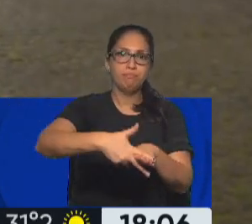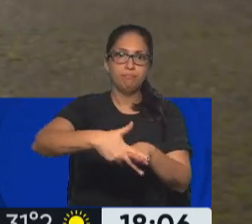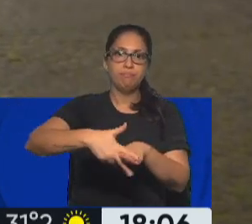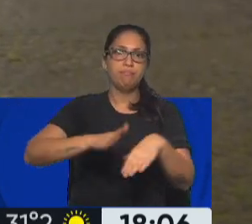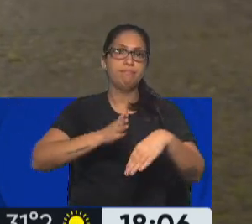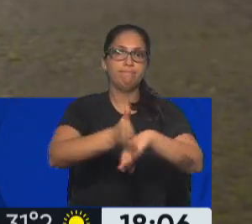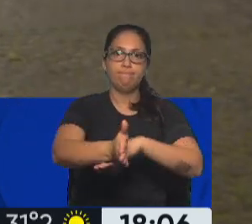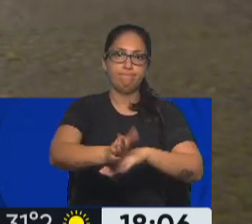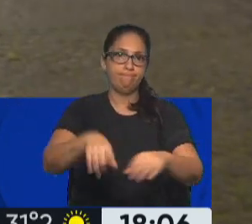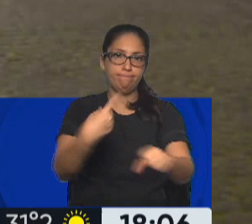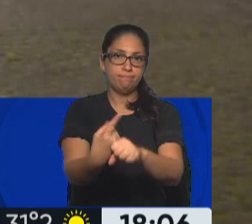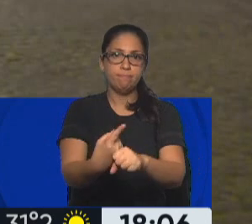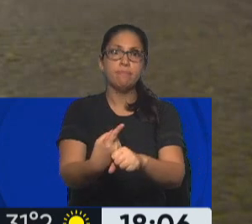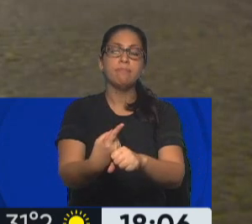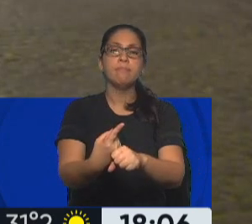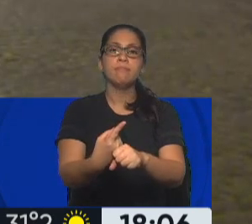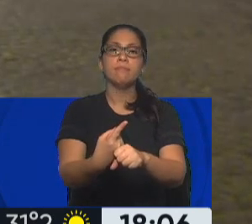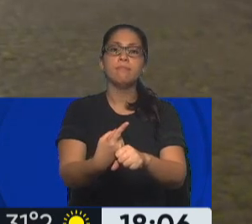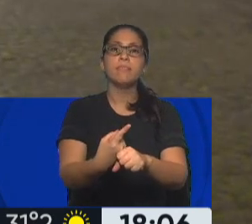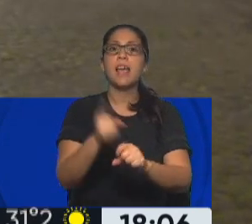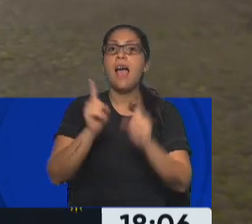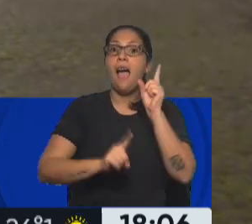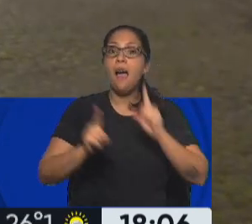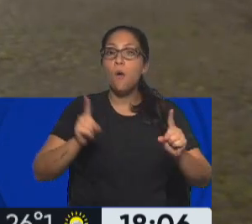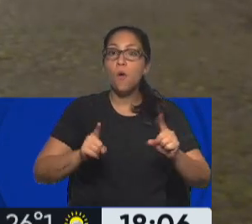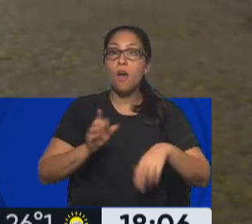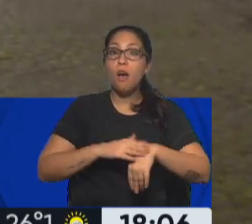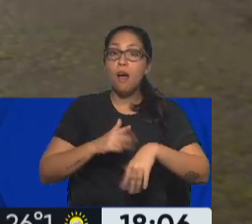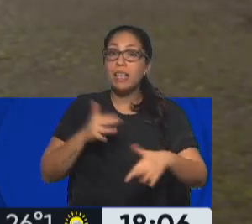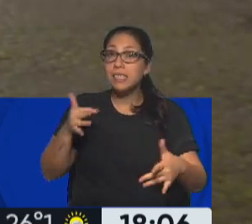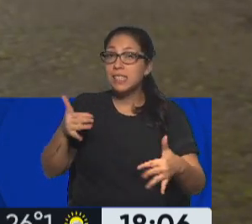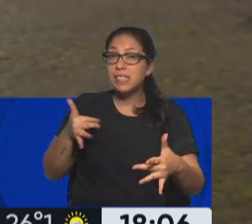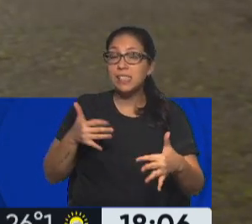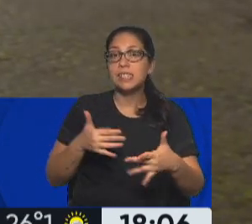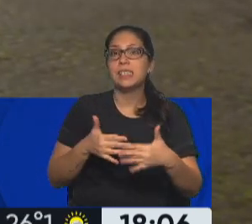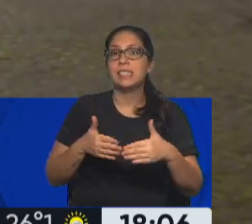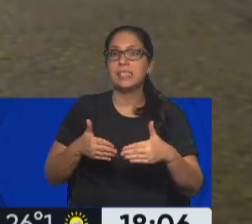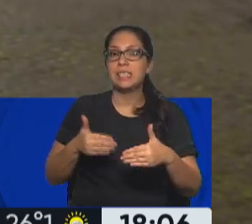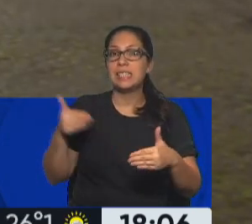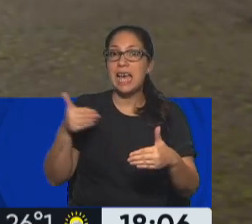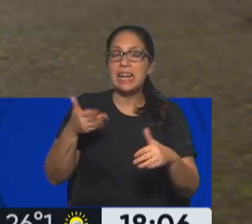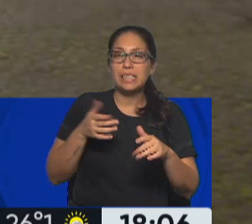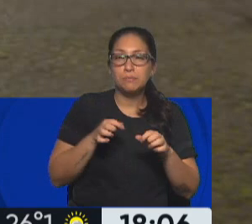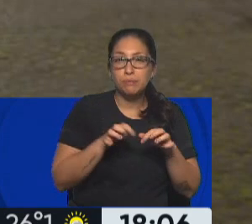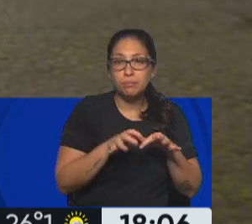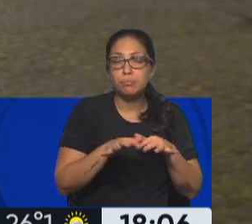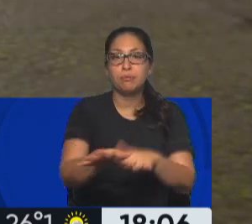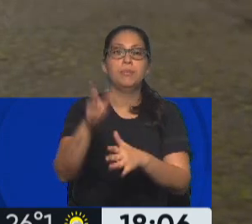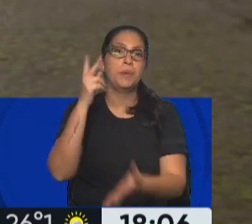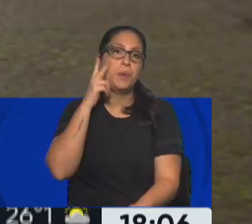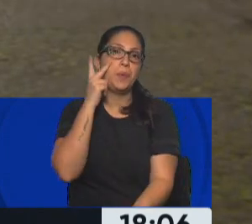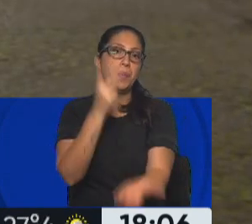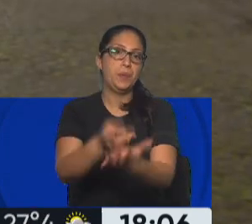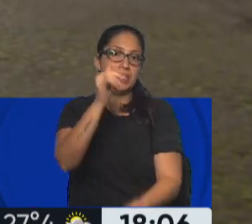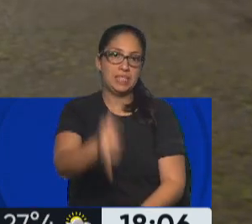interior de la Plaza San Pedro, y los que pudieron entrar hasta esa hora fueron los que, en definitiva, pudieron acercarse al cuerpo de Francisco. El resto